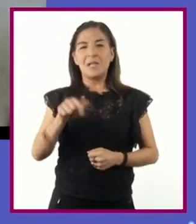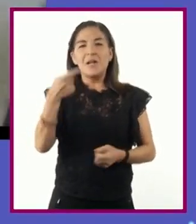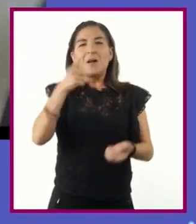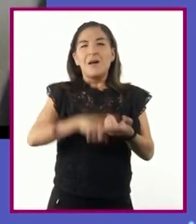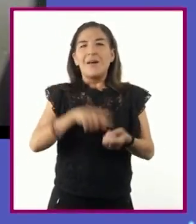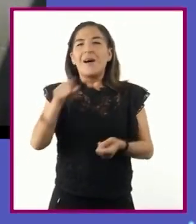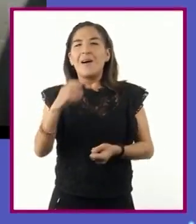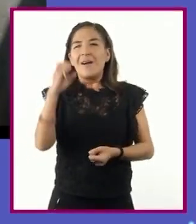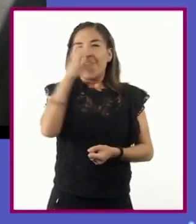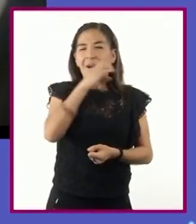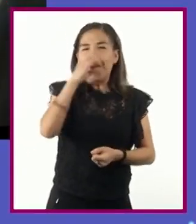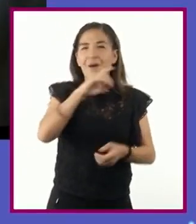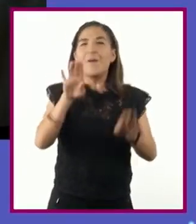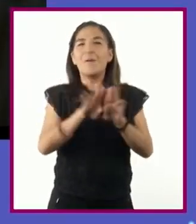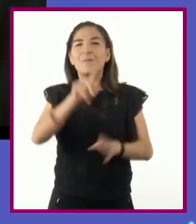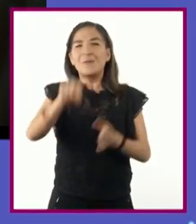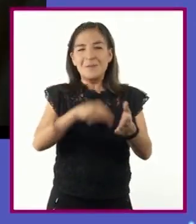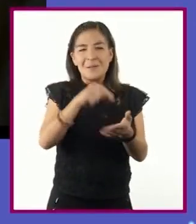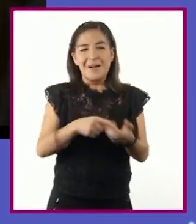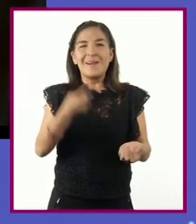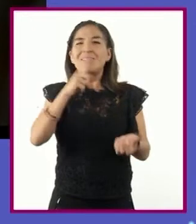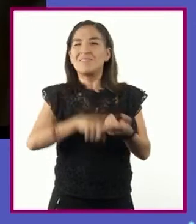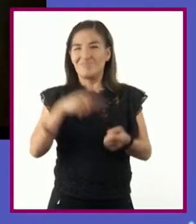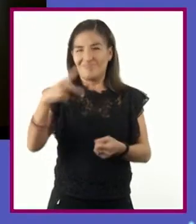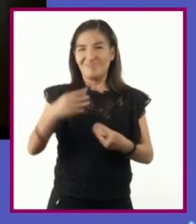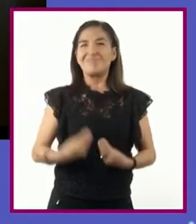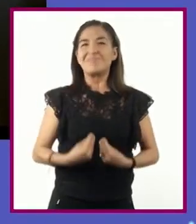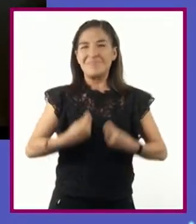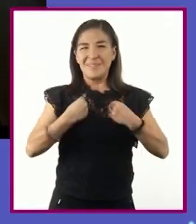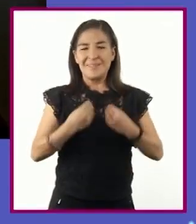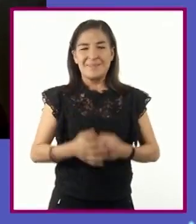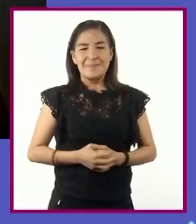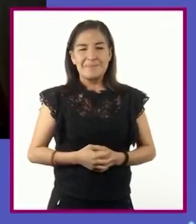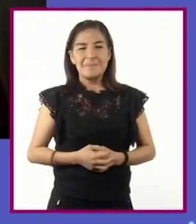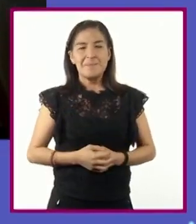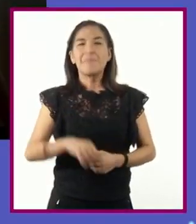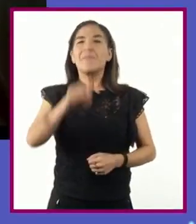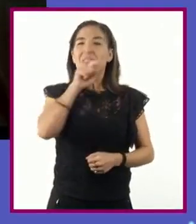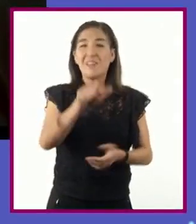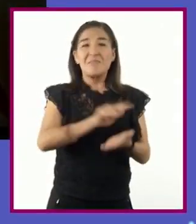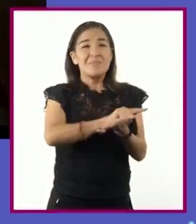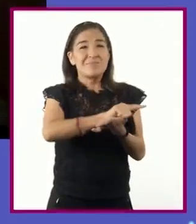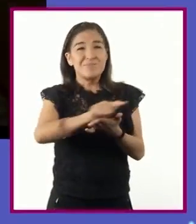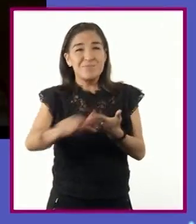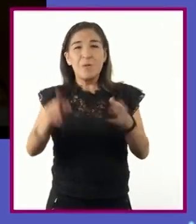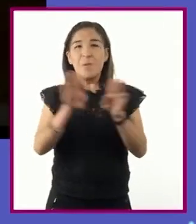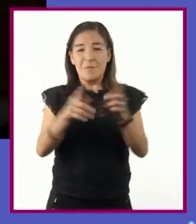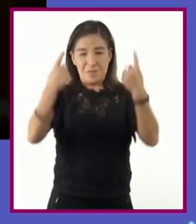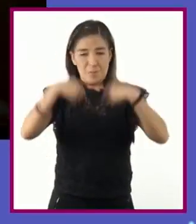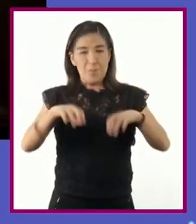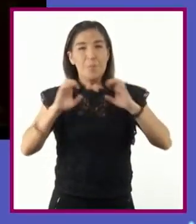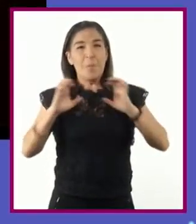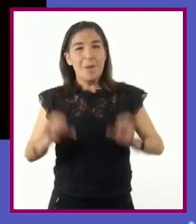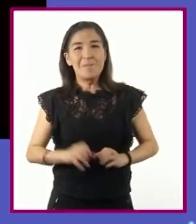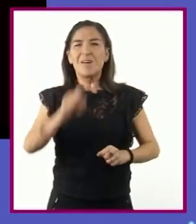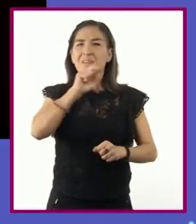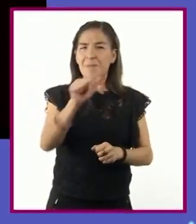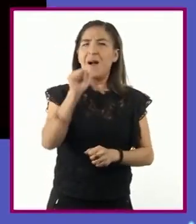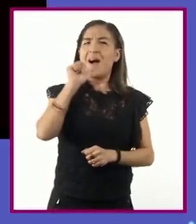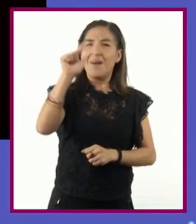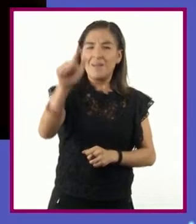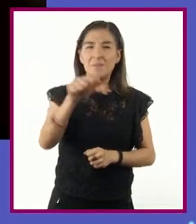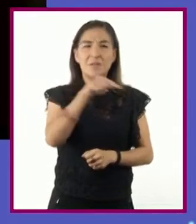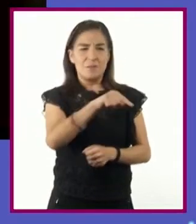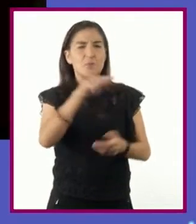muy remotos, forma parte de la vida de los finlandeses. Además de la limpieza física y espiritual, la sauna